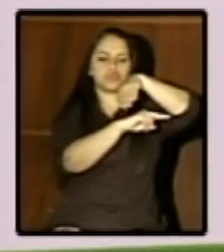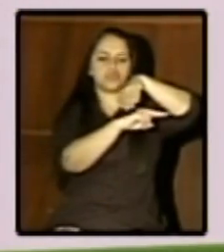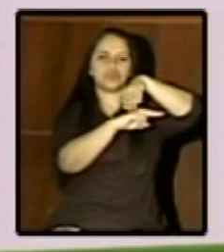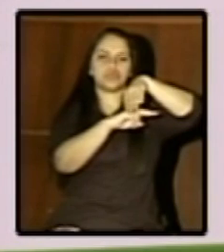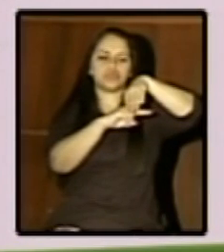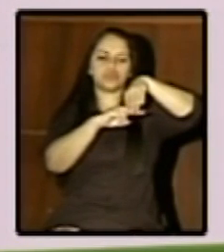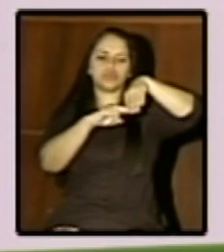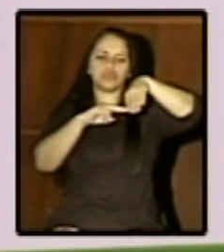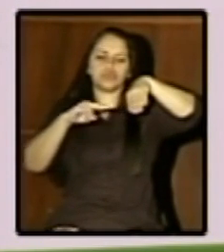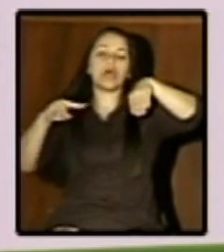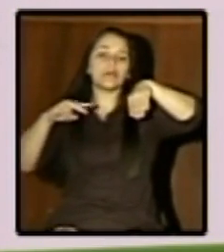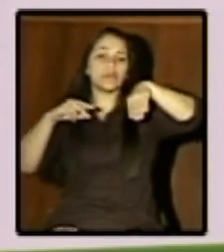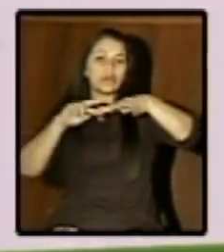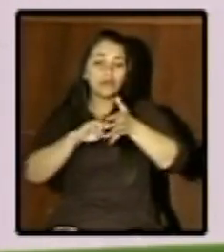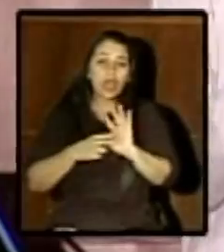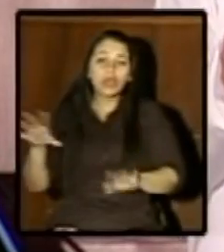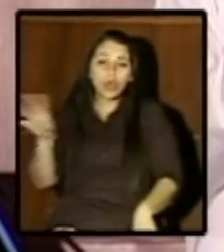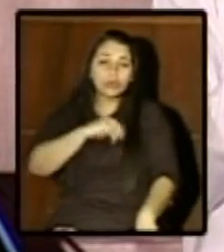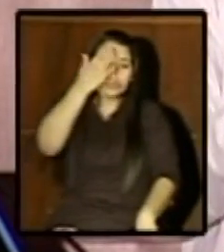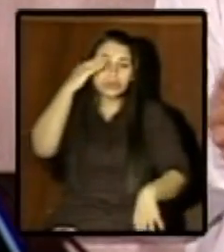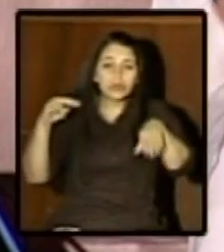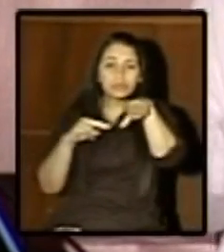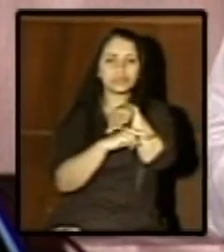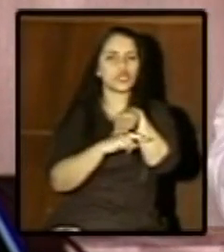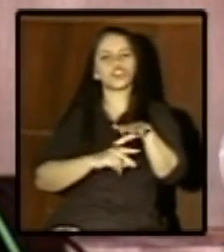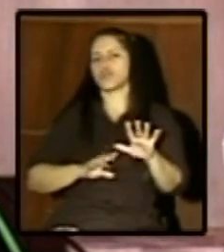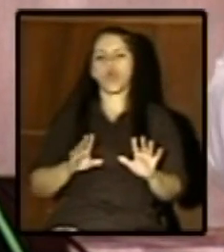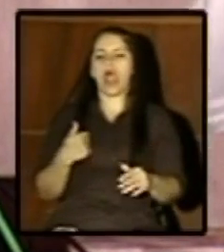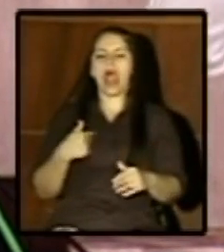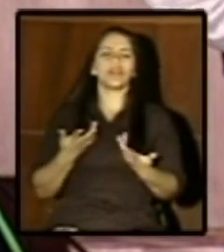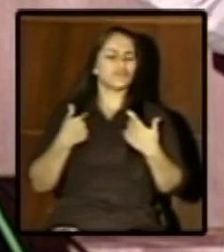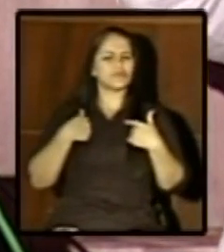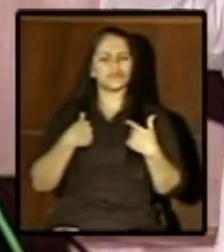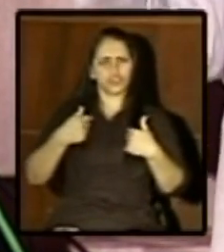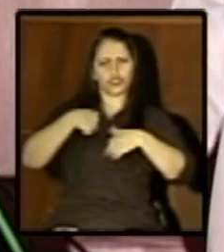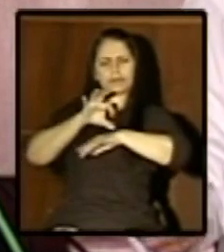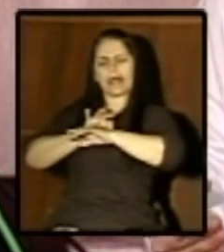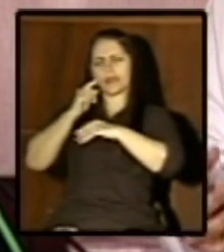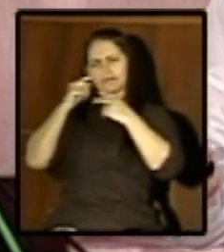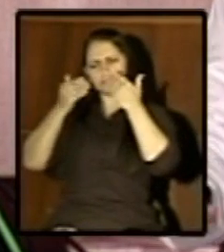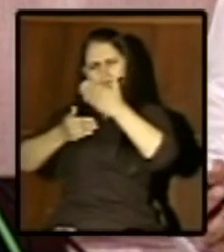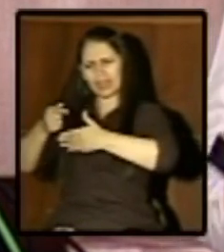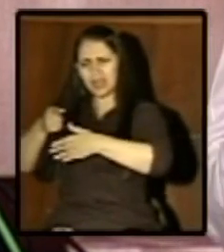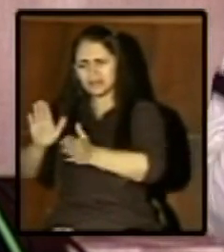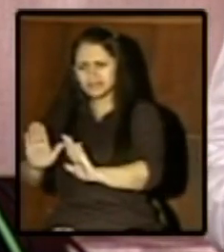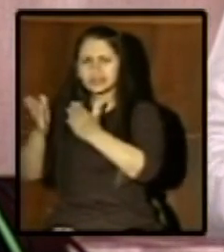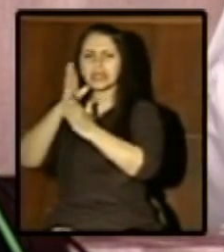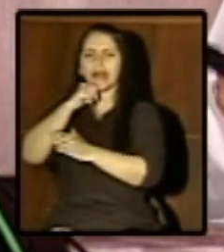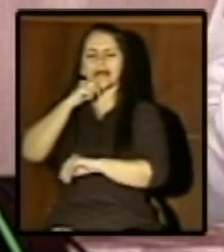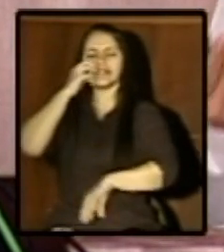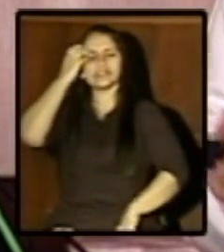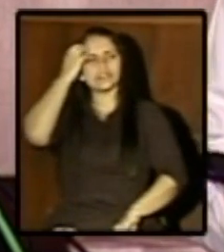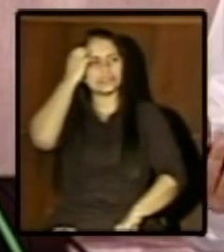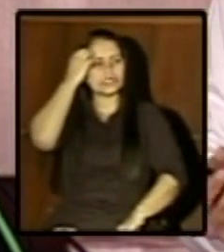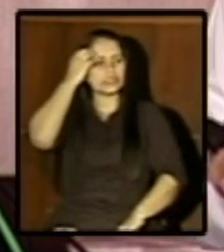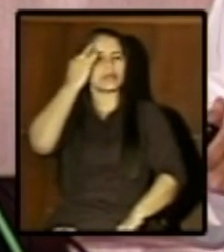manguito rotador. La resonancia es un examen de alta sensibilidad, pero que no siempre hay que hacerlo. Lo digo es porque realmente la